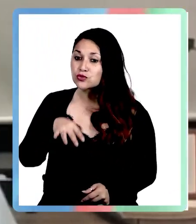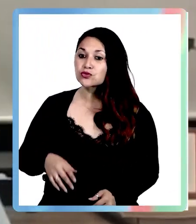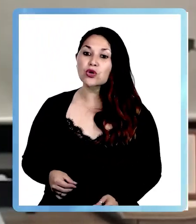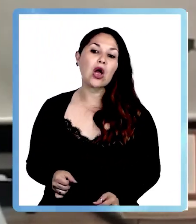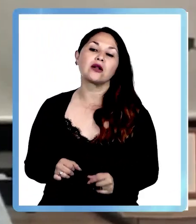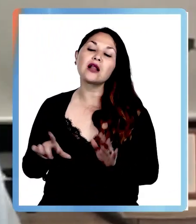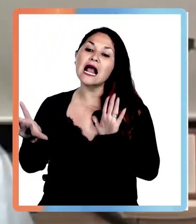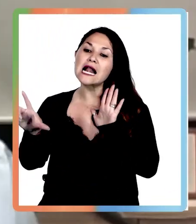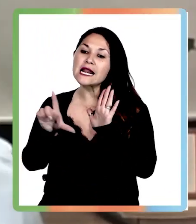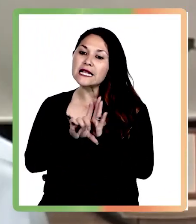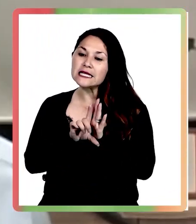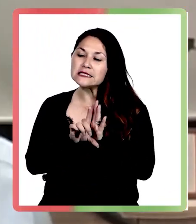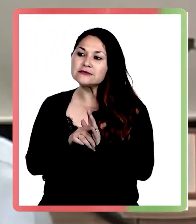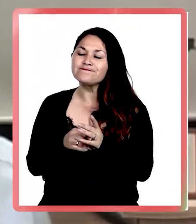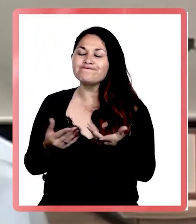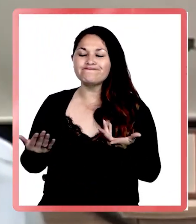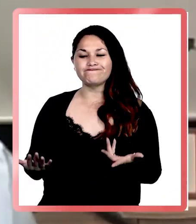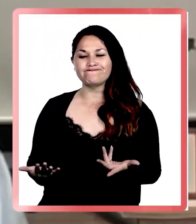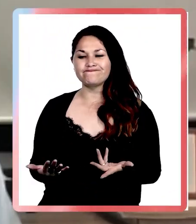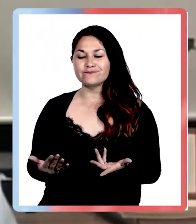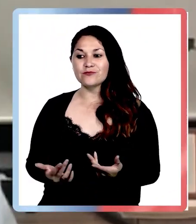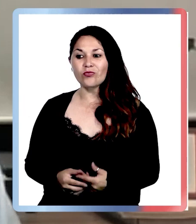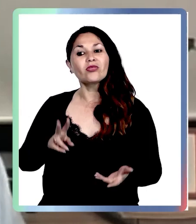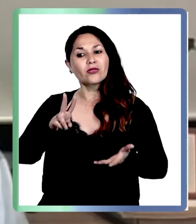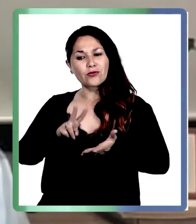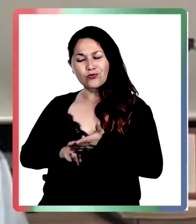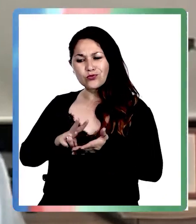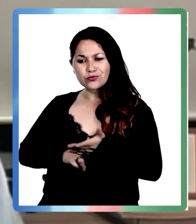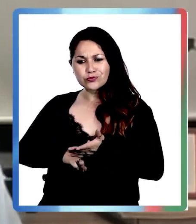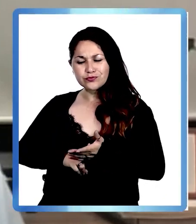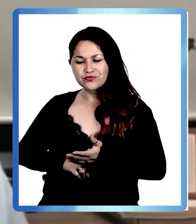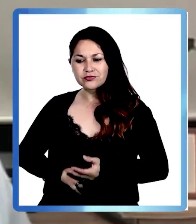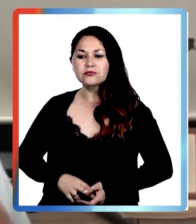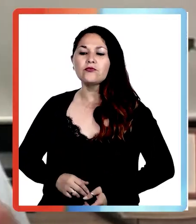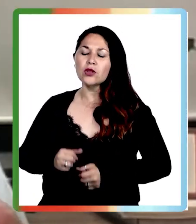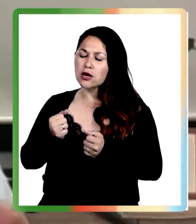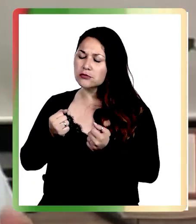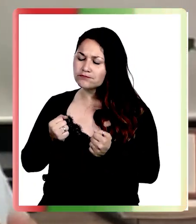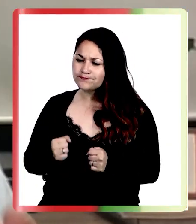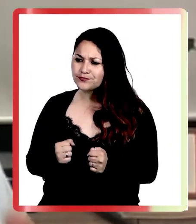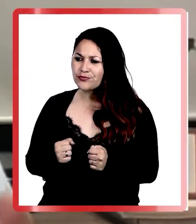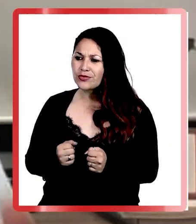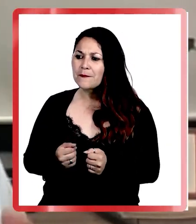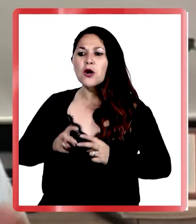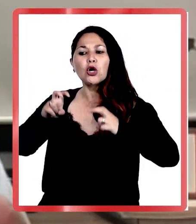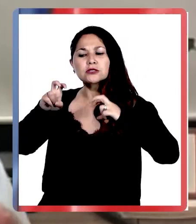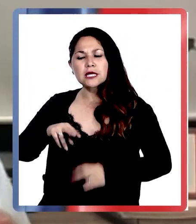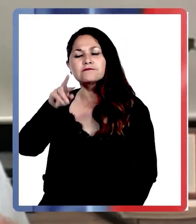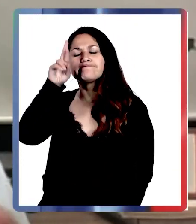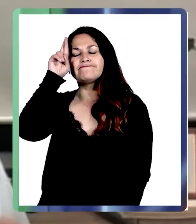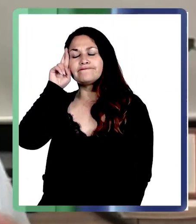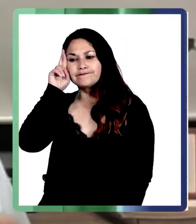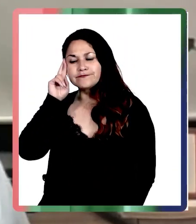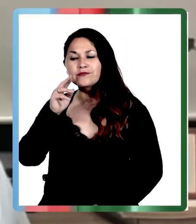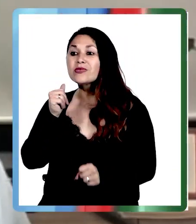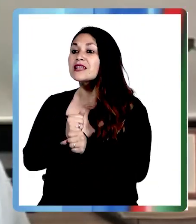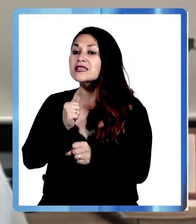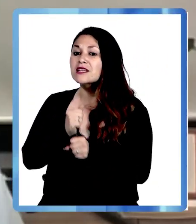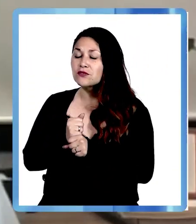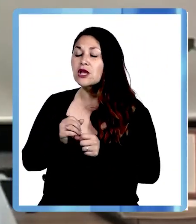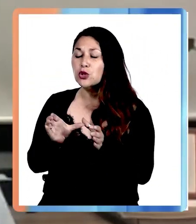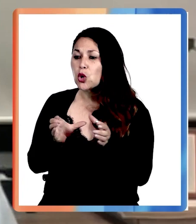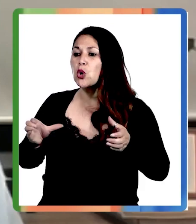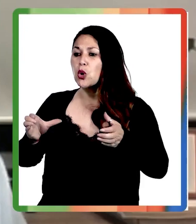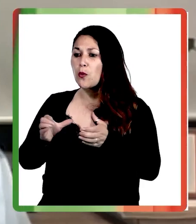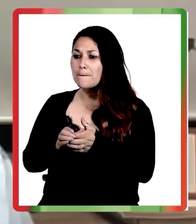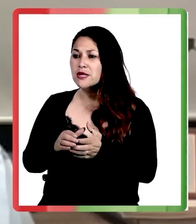en la ejecución presupuestaria. Entonces, evidentemente que hay que sentarse un rato, reflexionar, trabajar como equipo